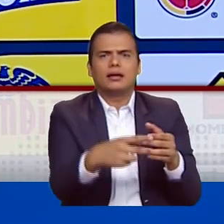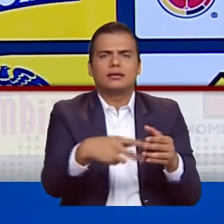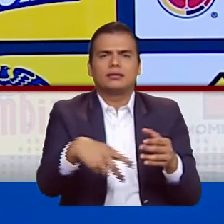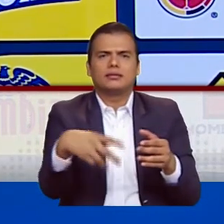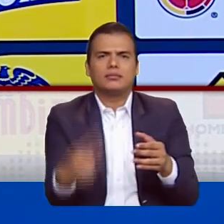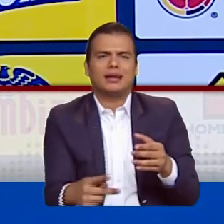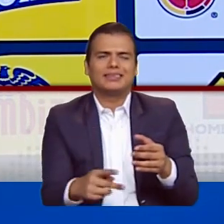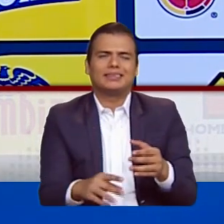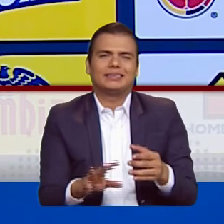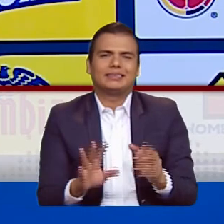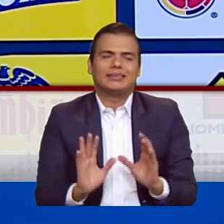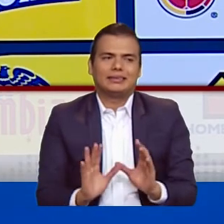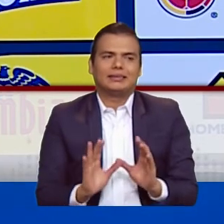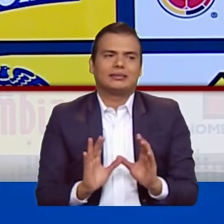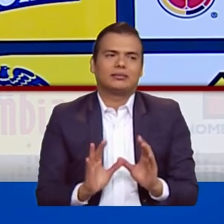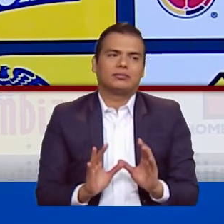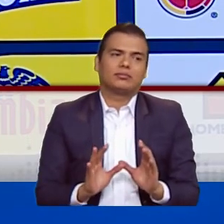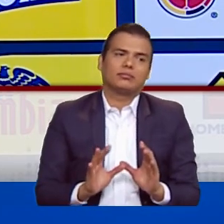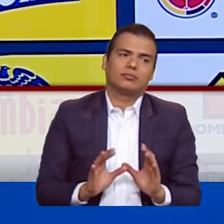da equipa.